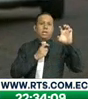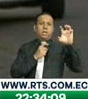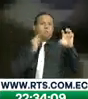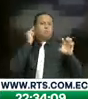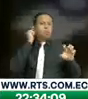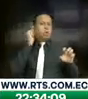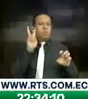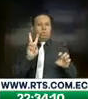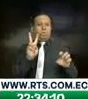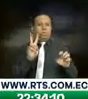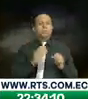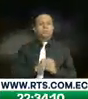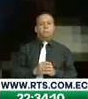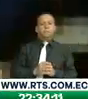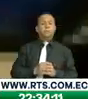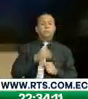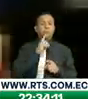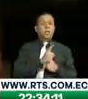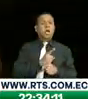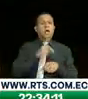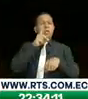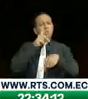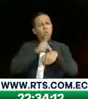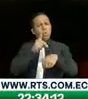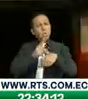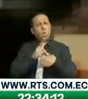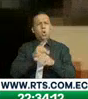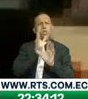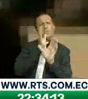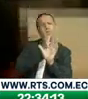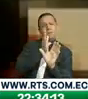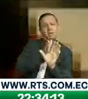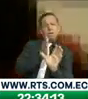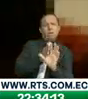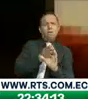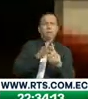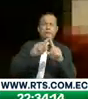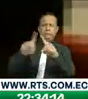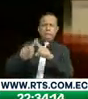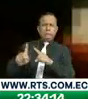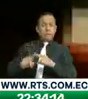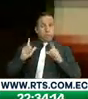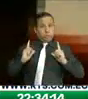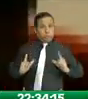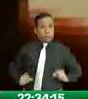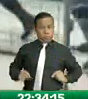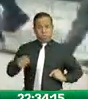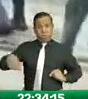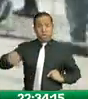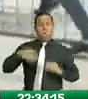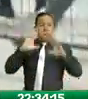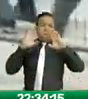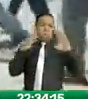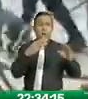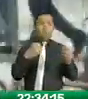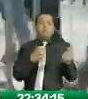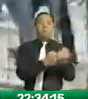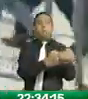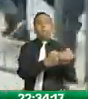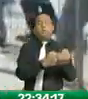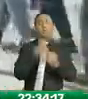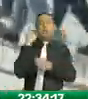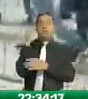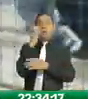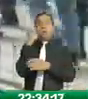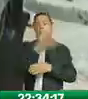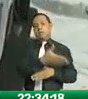médicos generales, enfermeras y psicólogos del Ministerio de Salud Pública para poder atender esta emergencia. Hasta el momento, en las cárceles del país